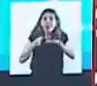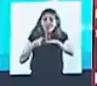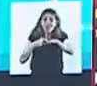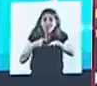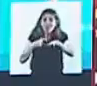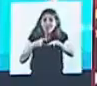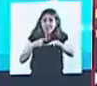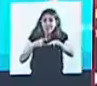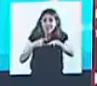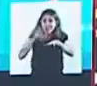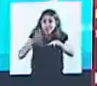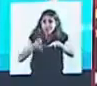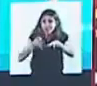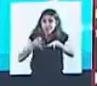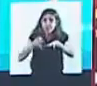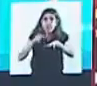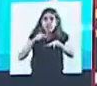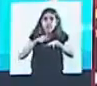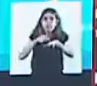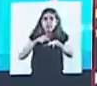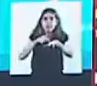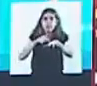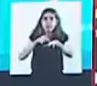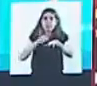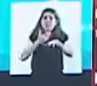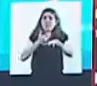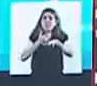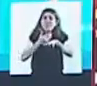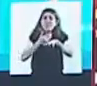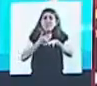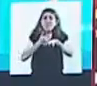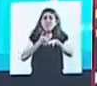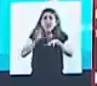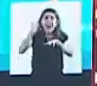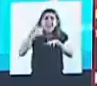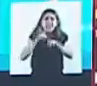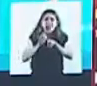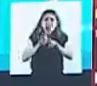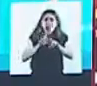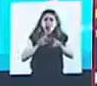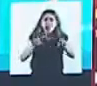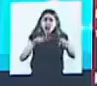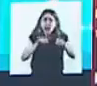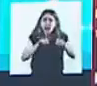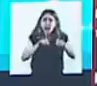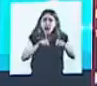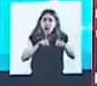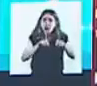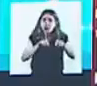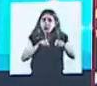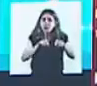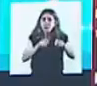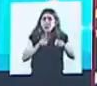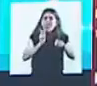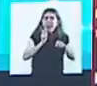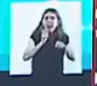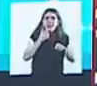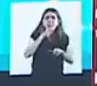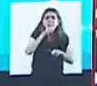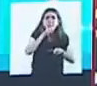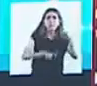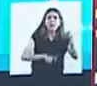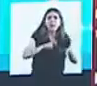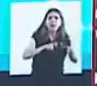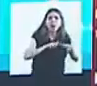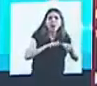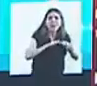vacuna. Y ahí ya hay imágenes de países que nos permiten mostrar que con la vacuna se puede volver a tener una vida